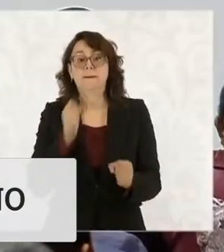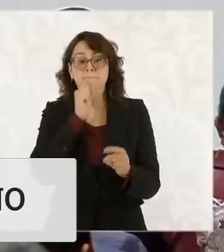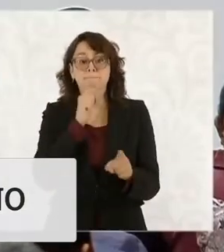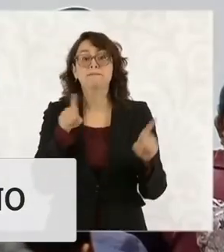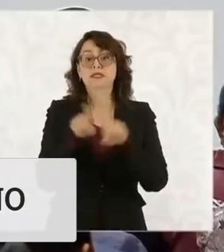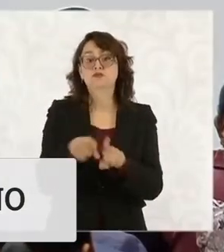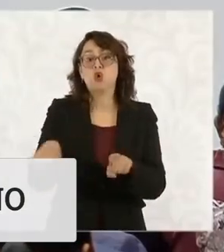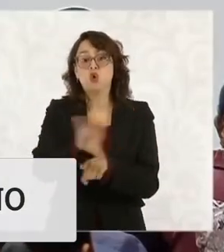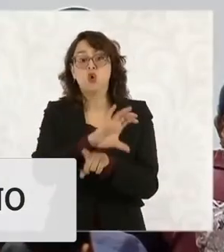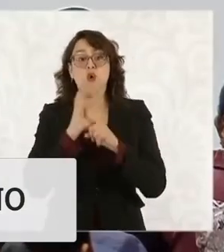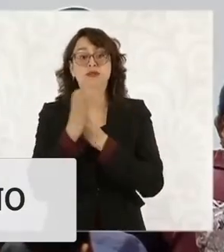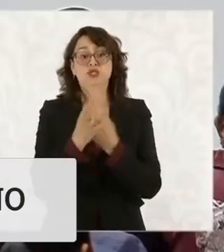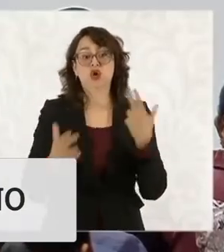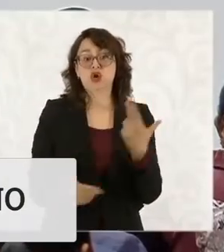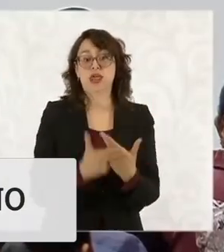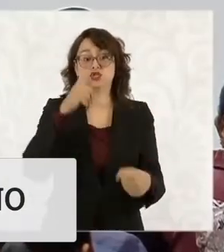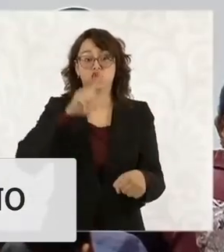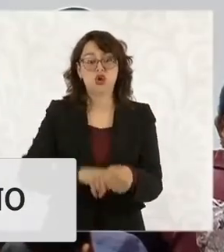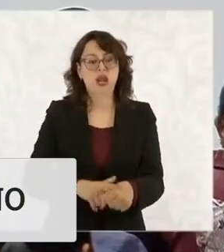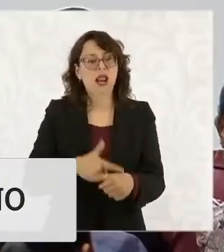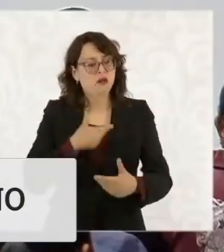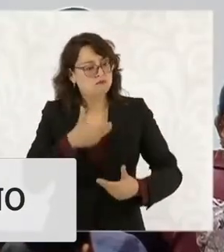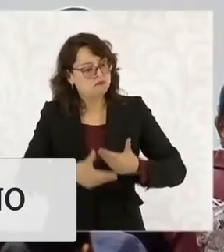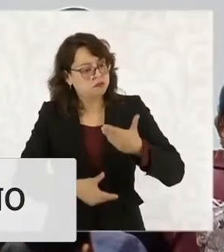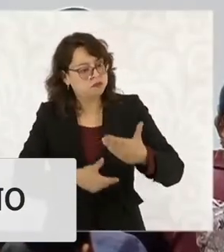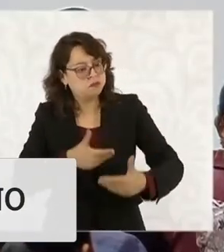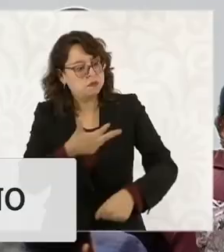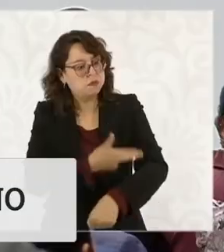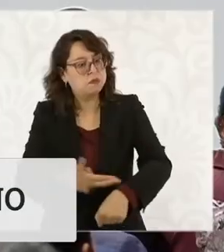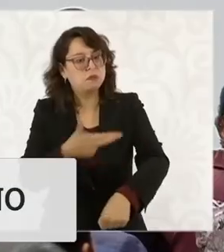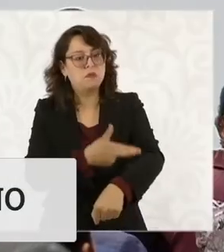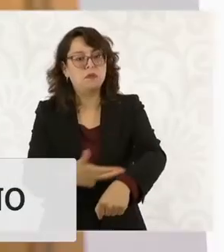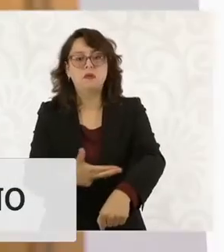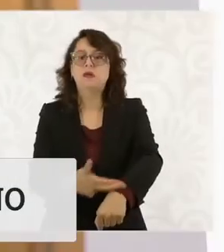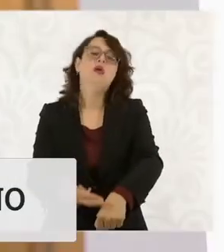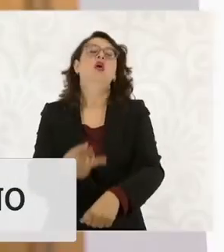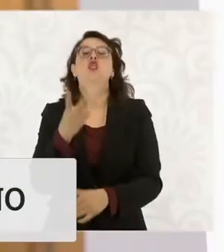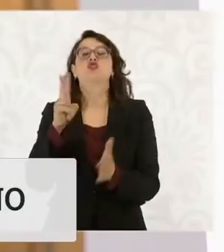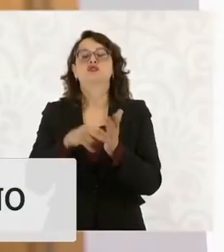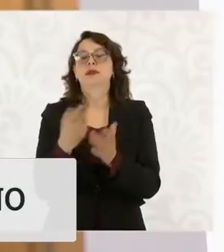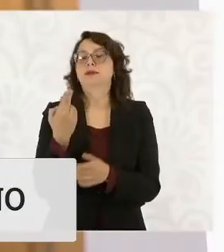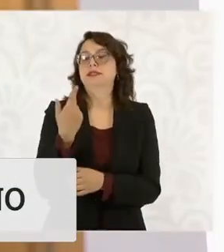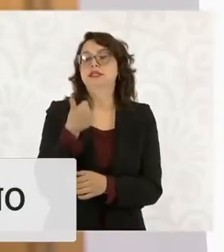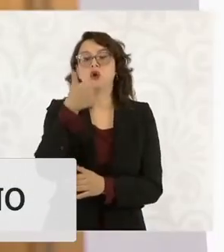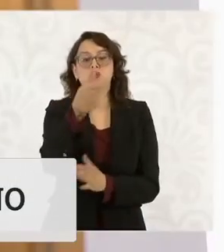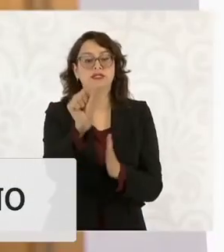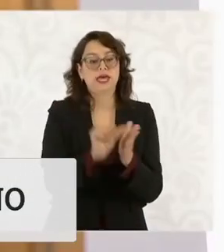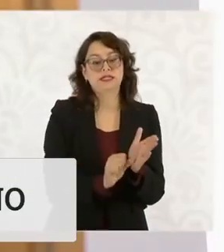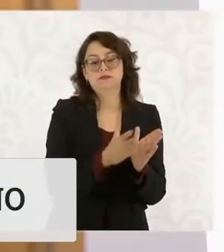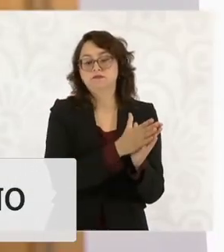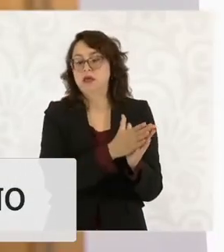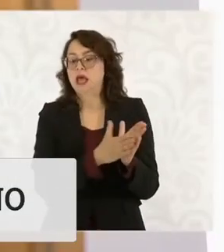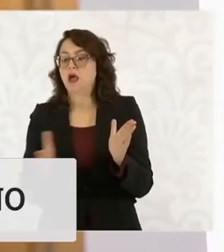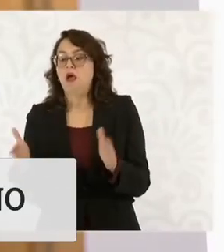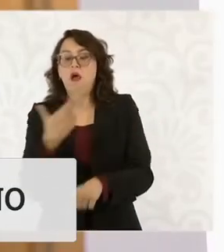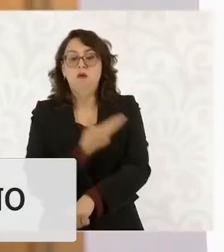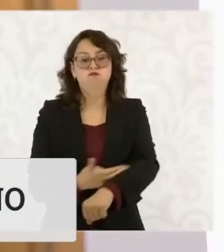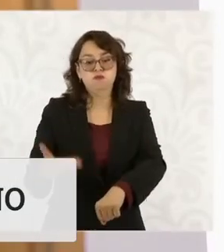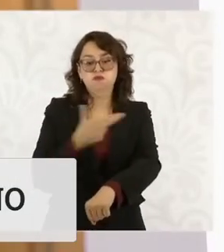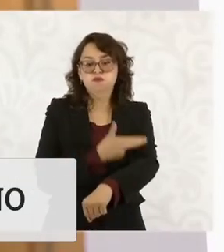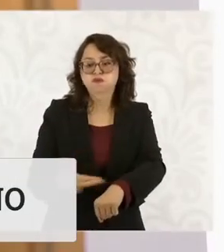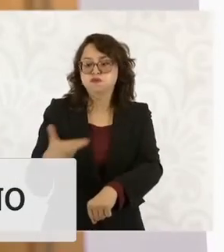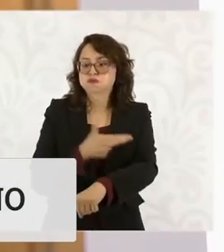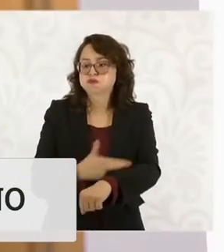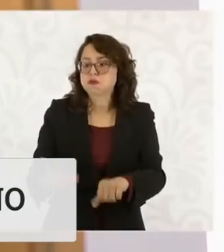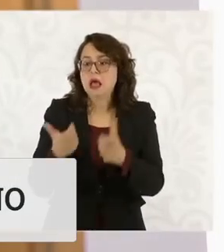Mejora Regulatoria estimó que durante el primer semestre de 2025 el costo burocrático de